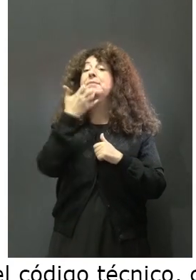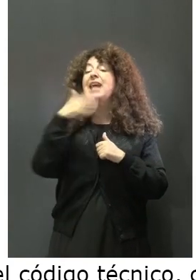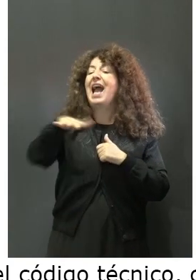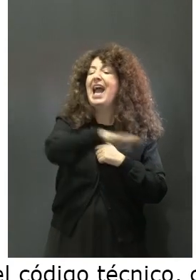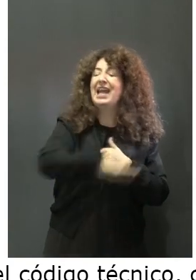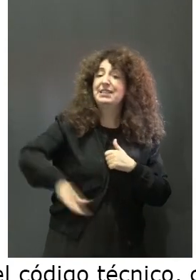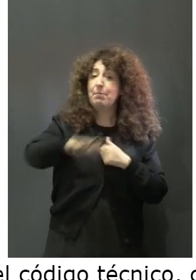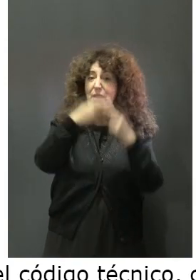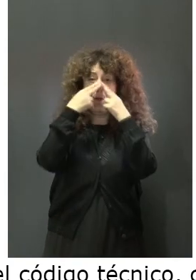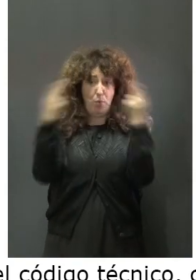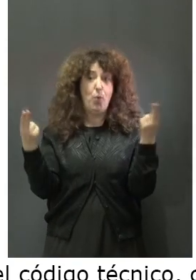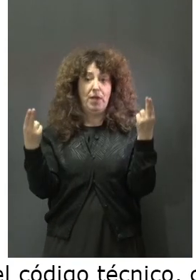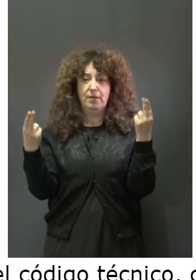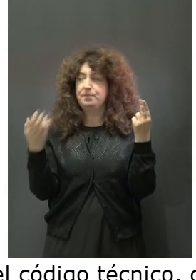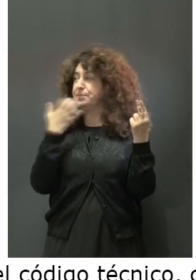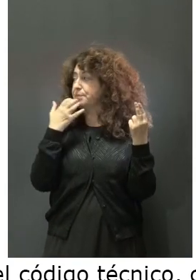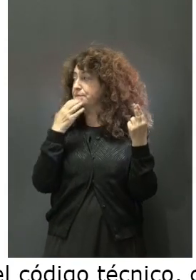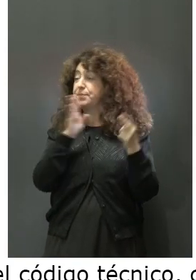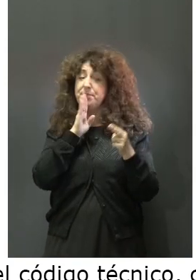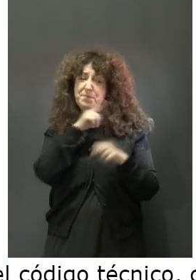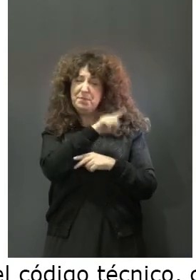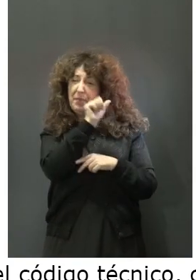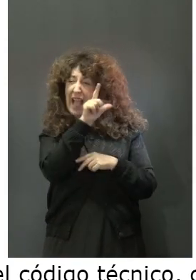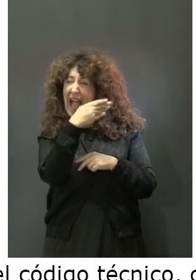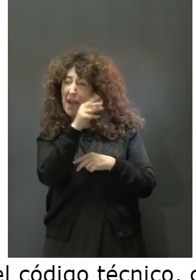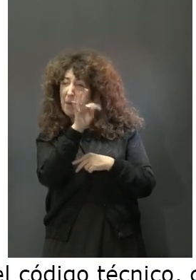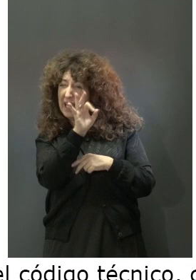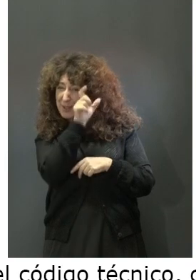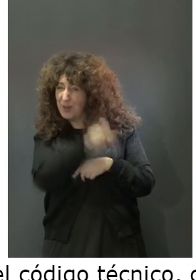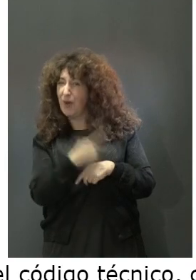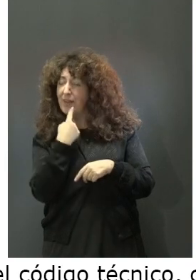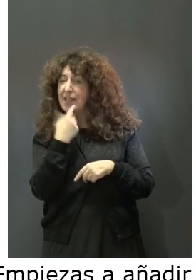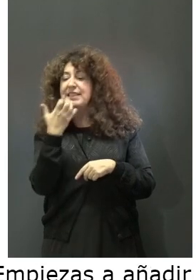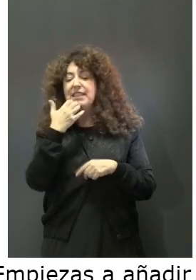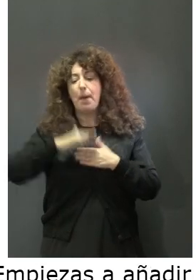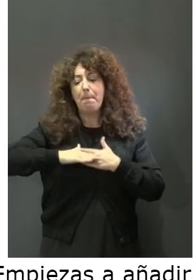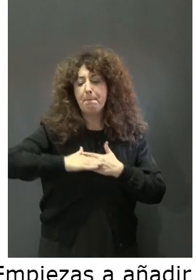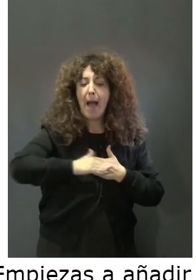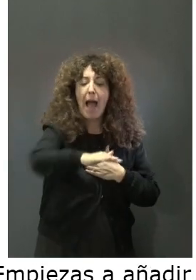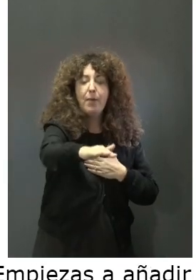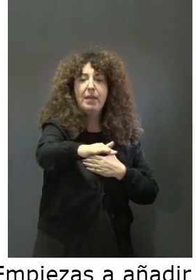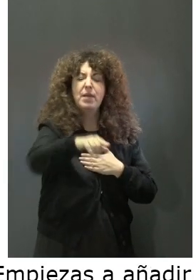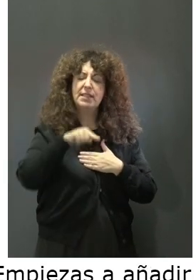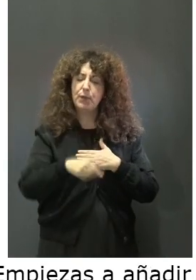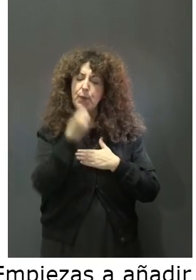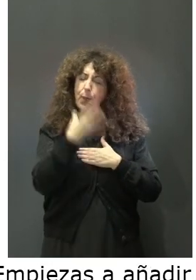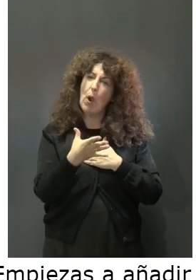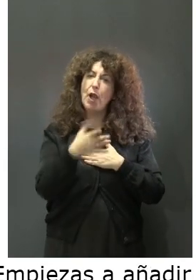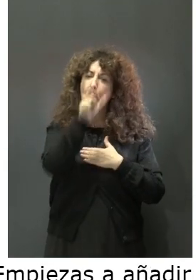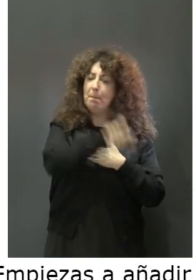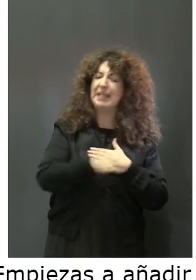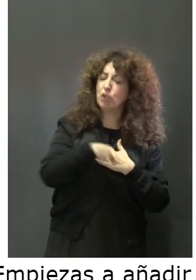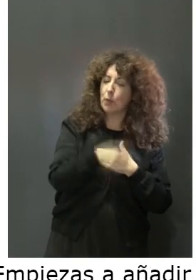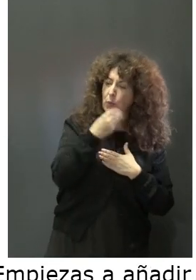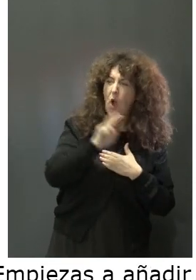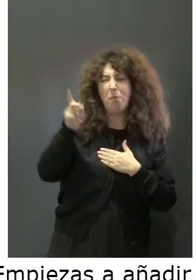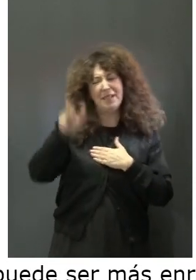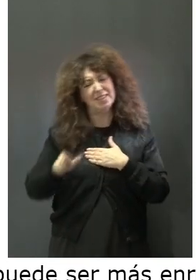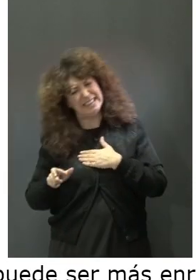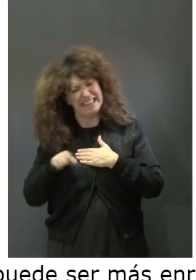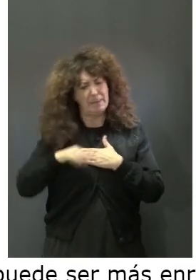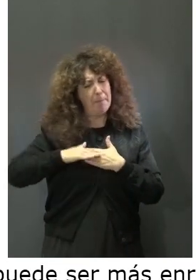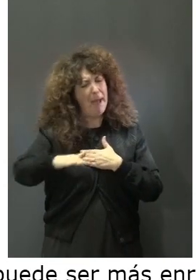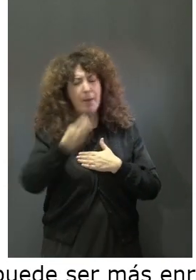antes decías, Alberto, eso de que si pongo un pavimento que puede ser bueno para unos y malo para otros, nosotros